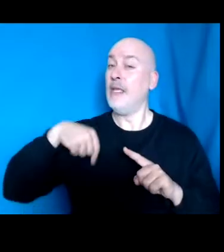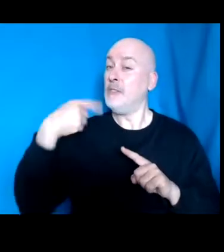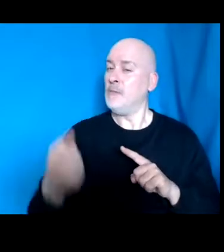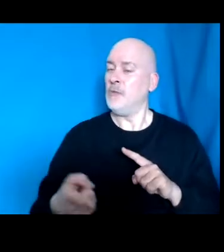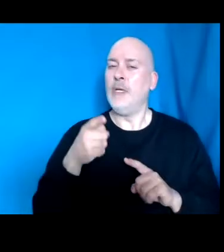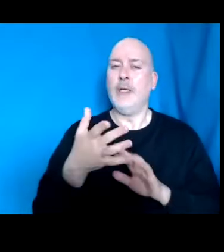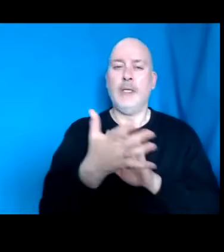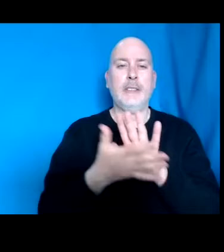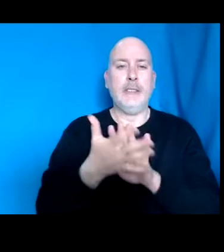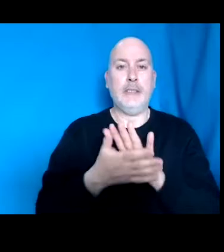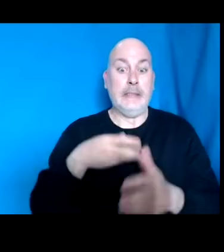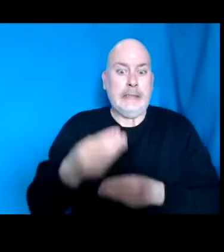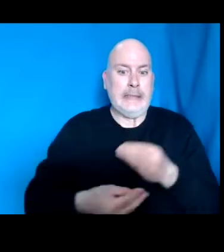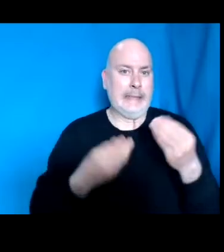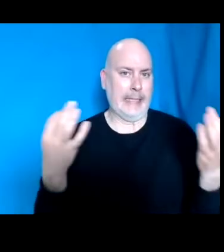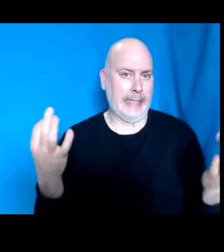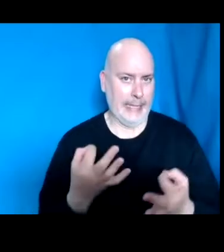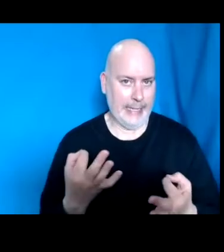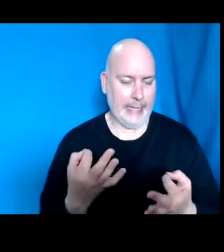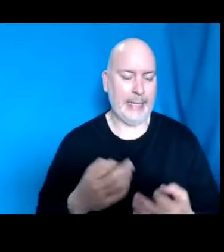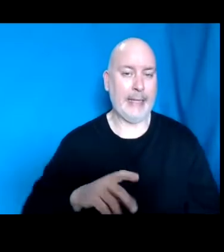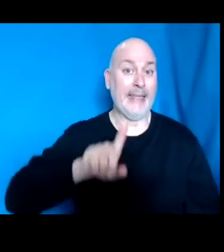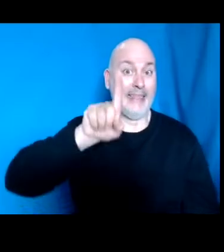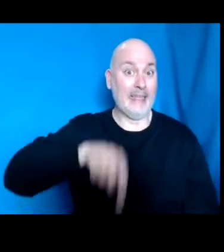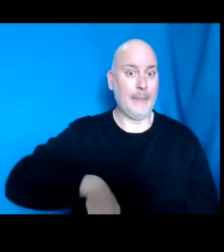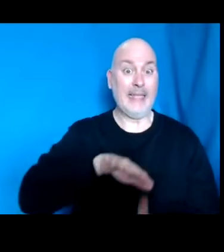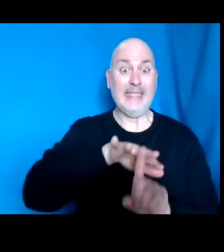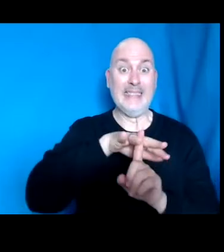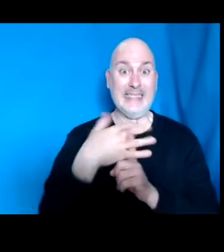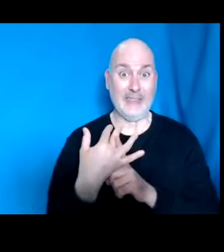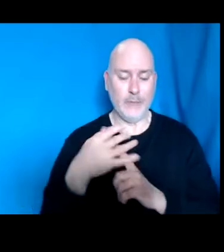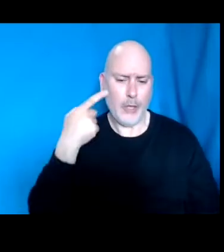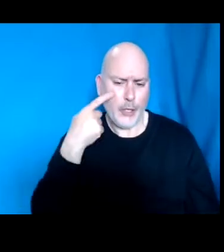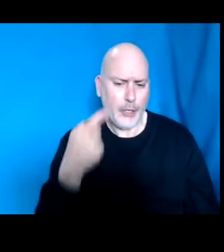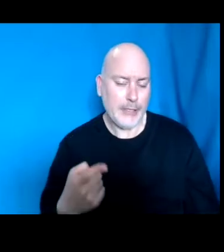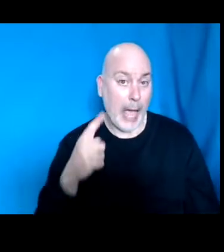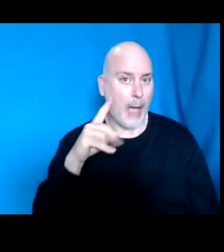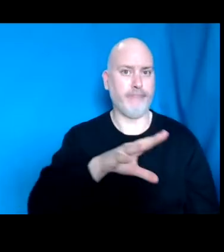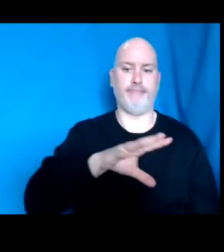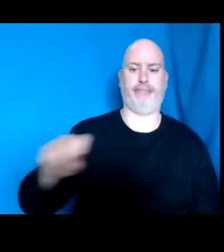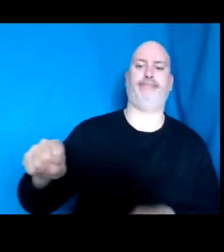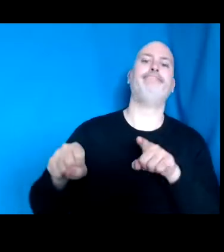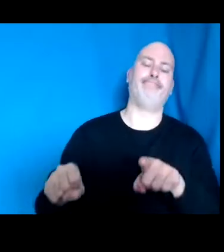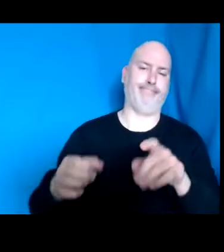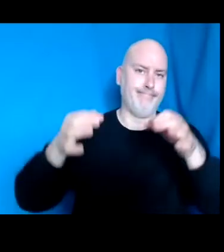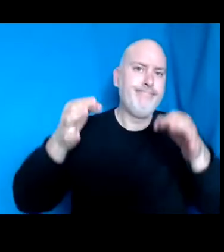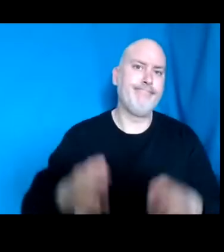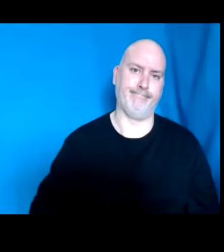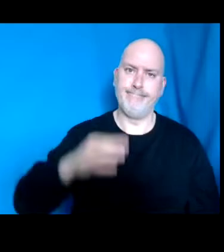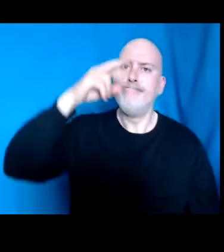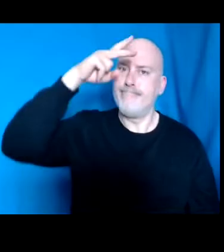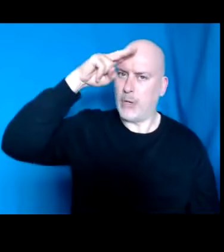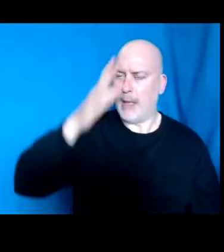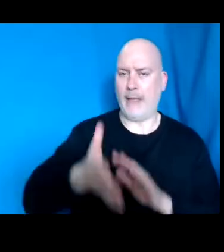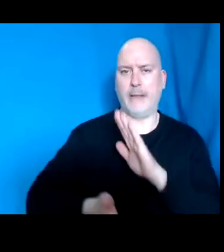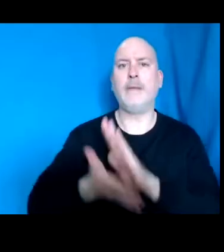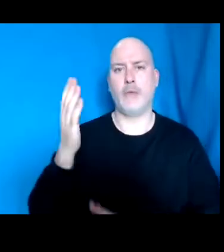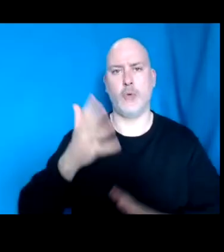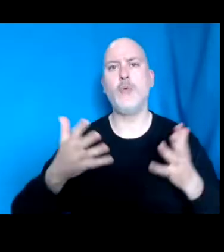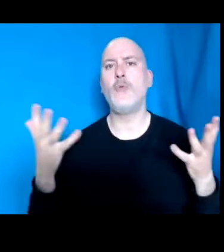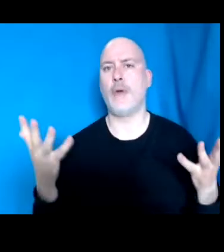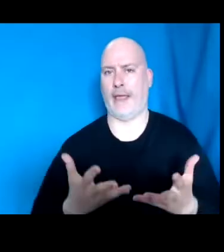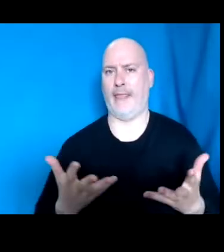cómo actuar y en qué situaciones nos tienen que preocupar para ver cuándo vamos a ir a urgencias y qué es lo que haremos en